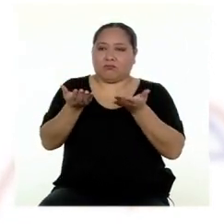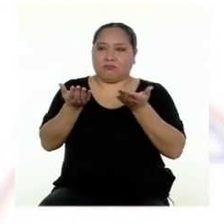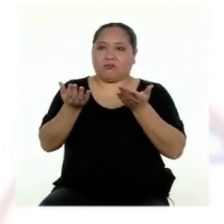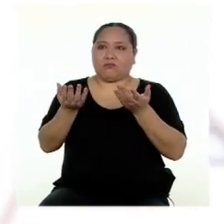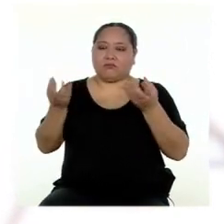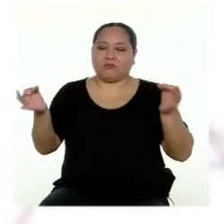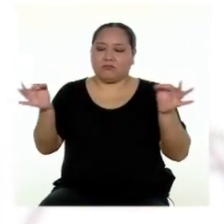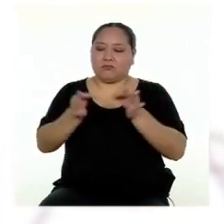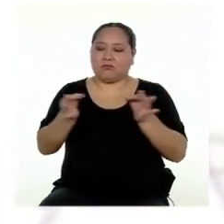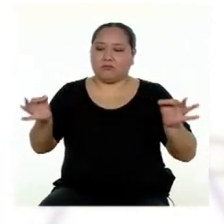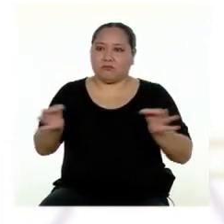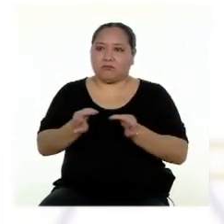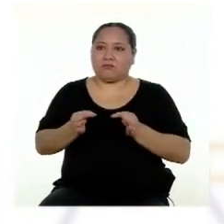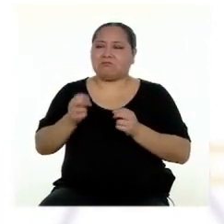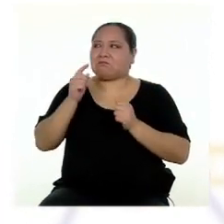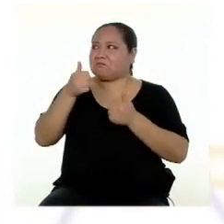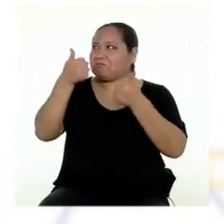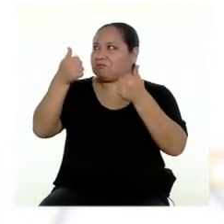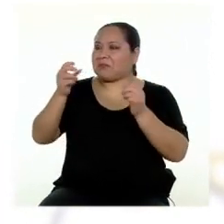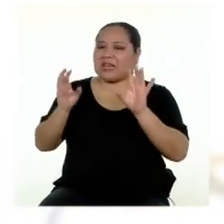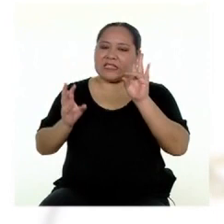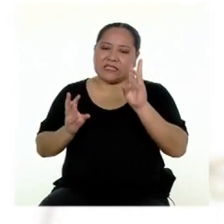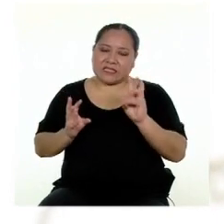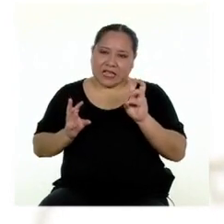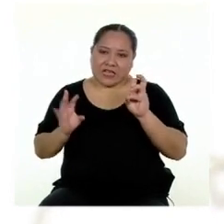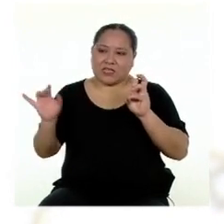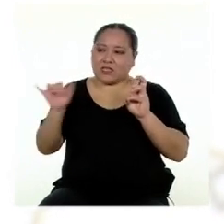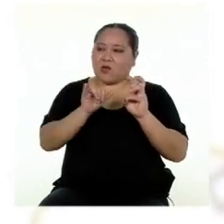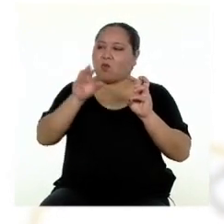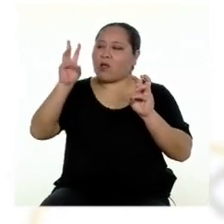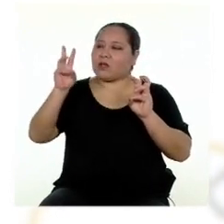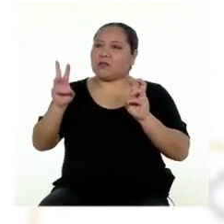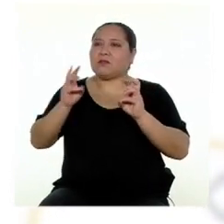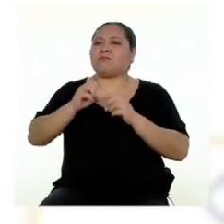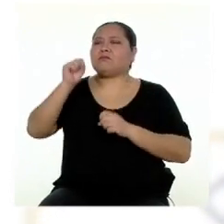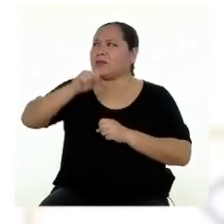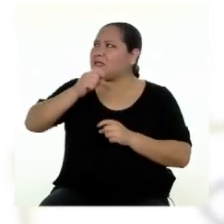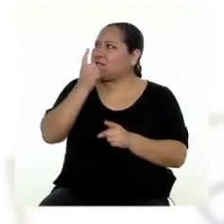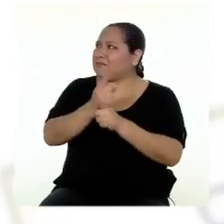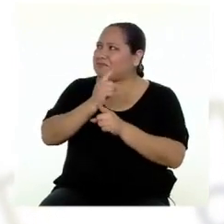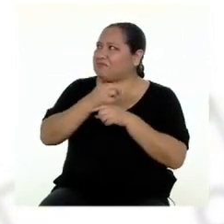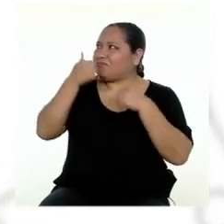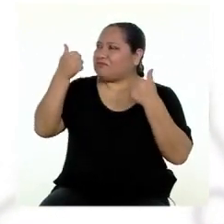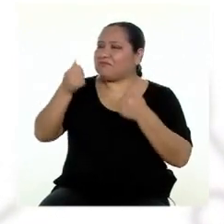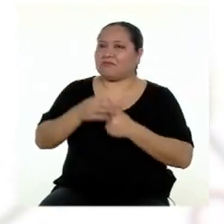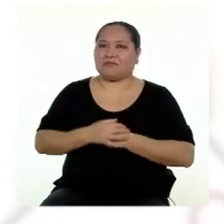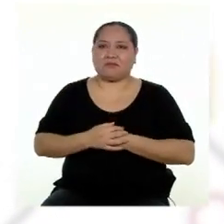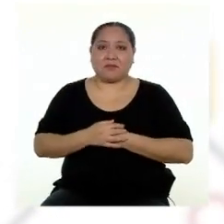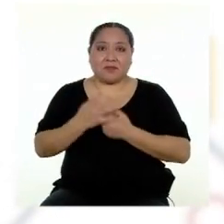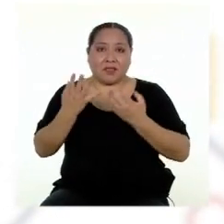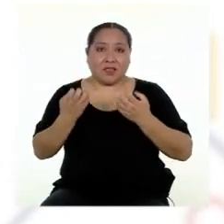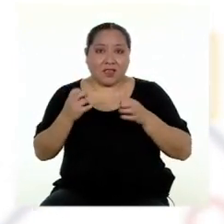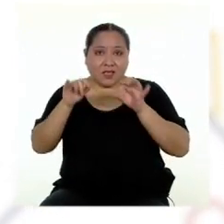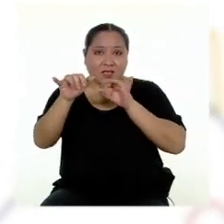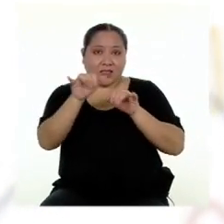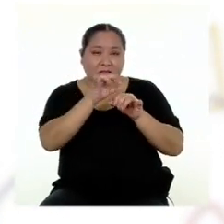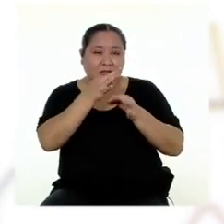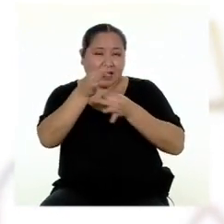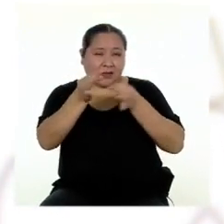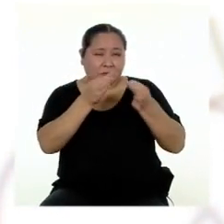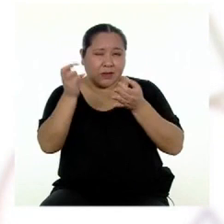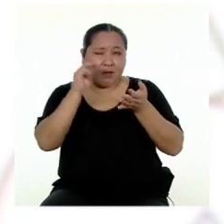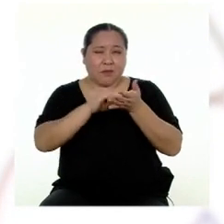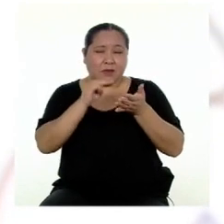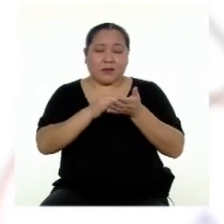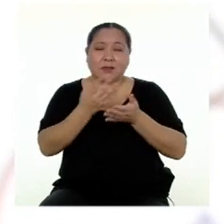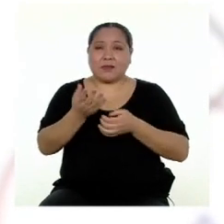para resolver estos problemas. Lo son, Yanira. Realmente lo son. ¿Quieres que te explique una más? Es